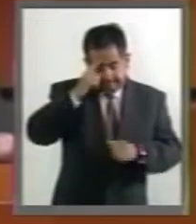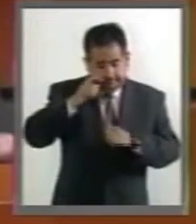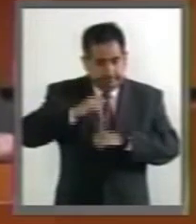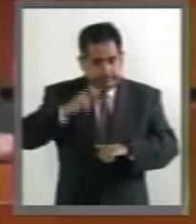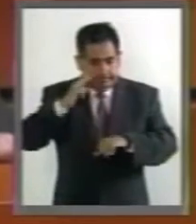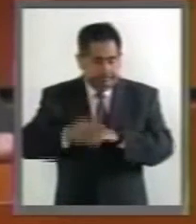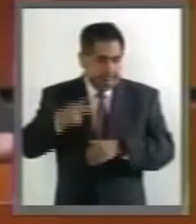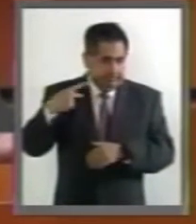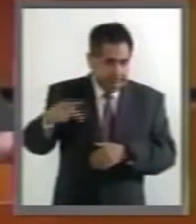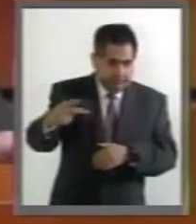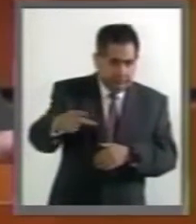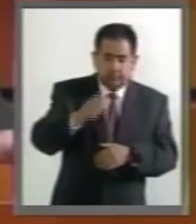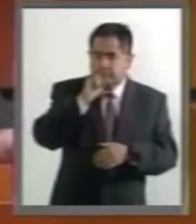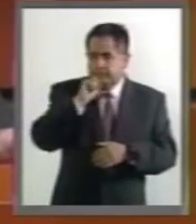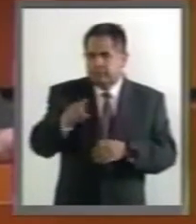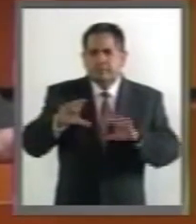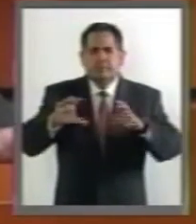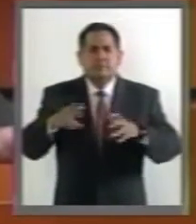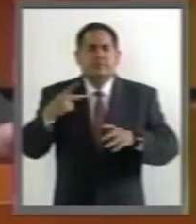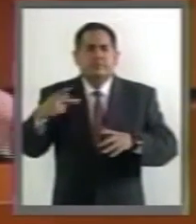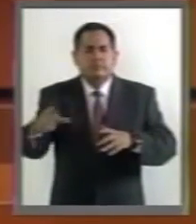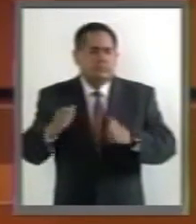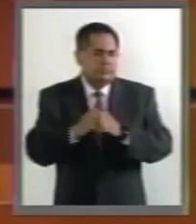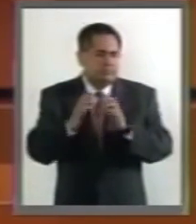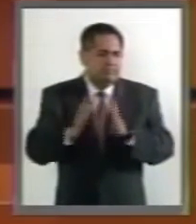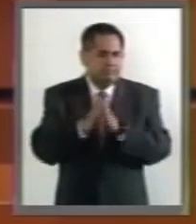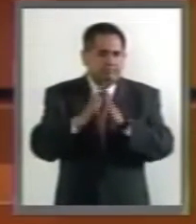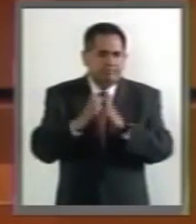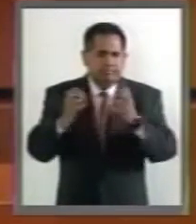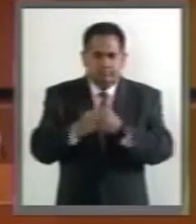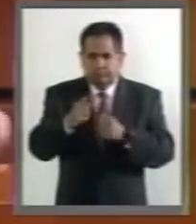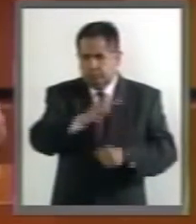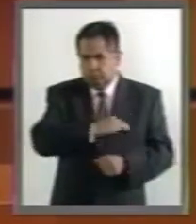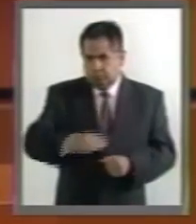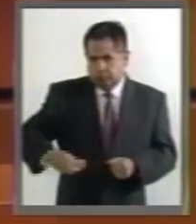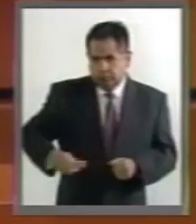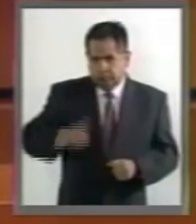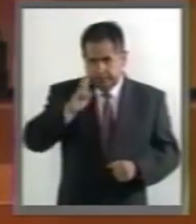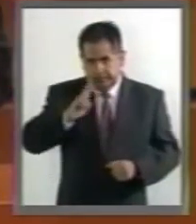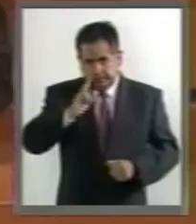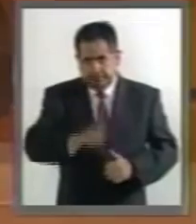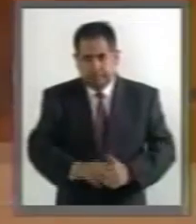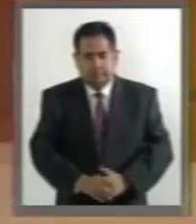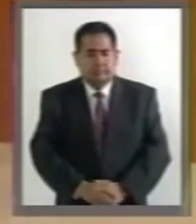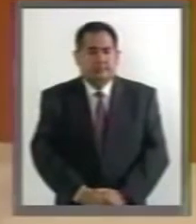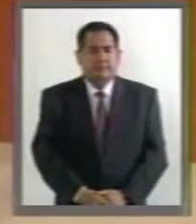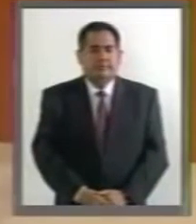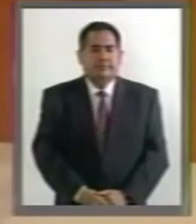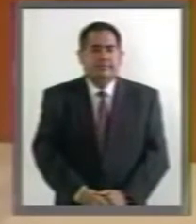correspondan y, en su caso, con la participación de los municipios.